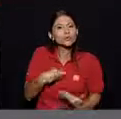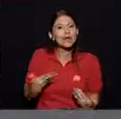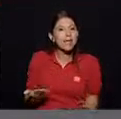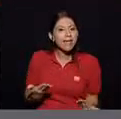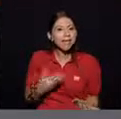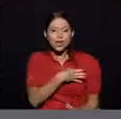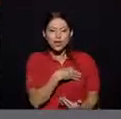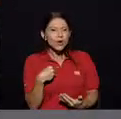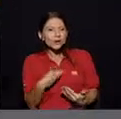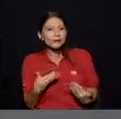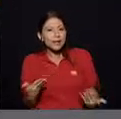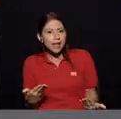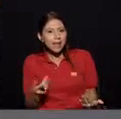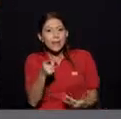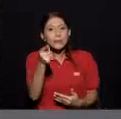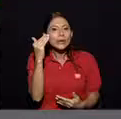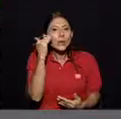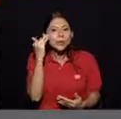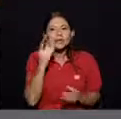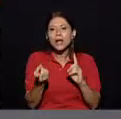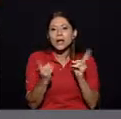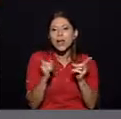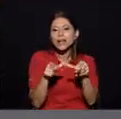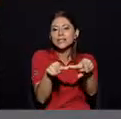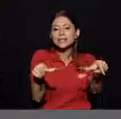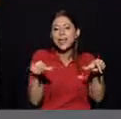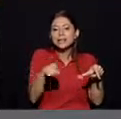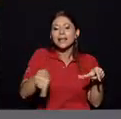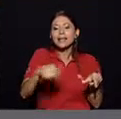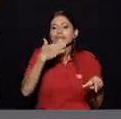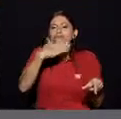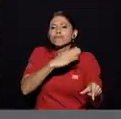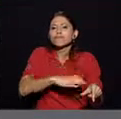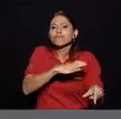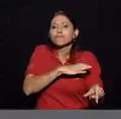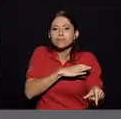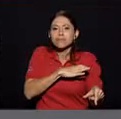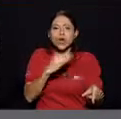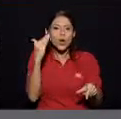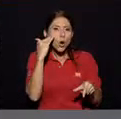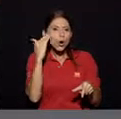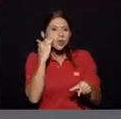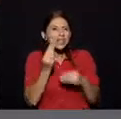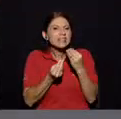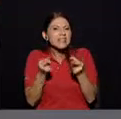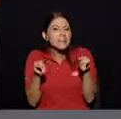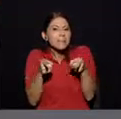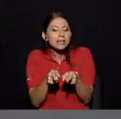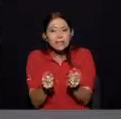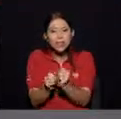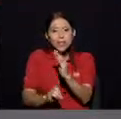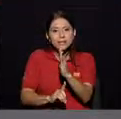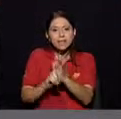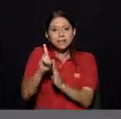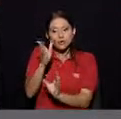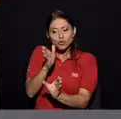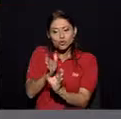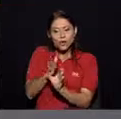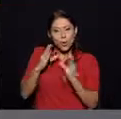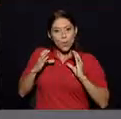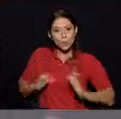el asunto se trata de casa por casa, barrio por barrio, escuela por escuela. Esa es la única manera. Nosotros